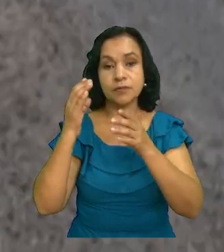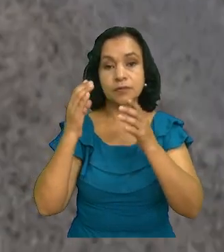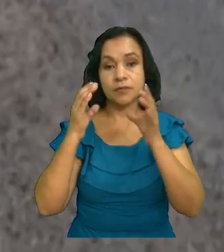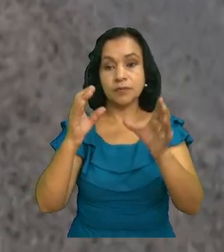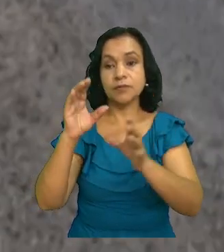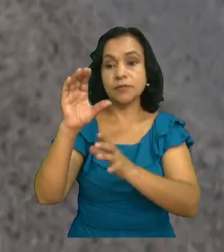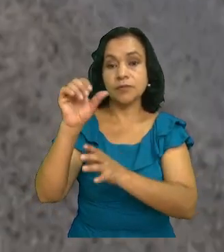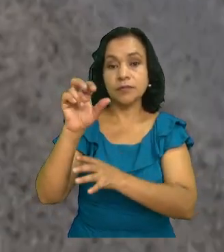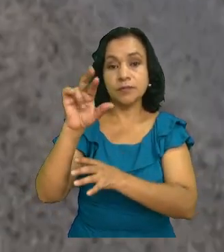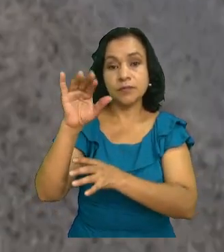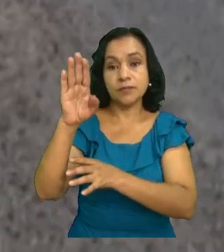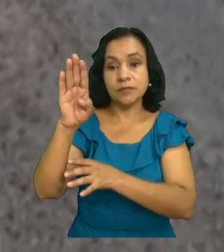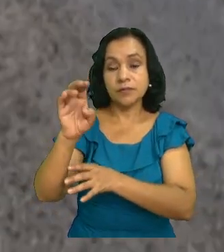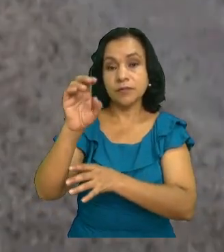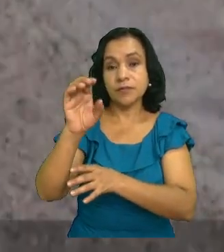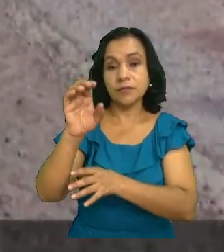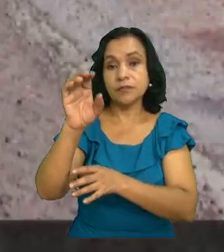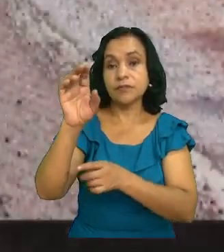Norte.